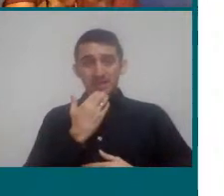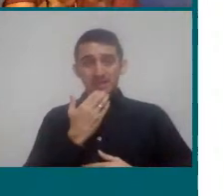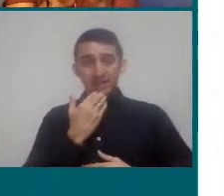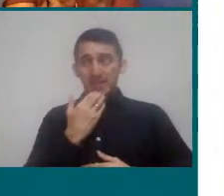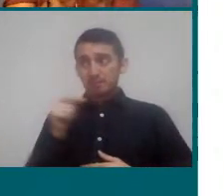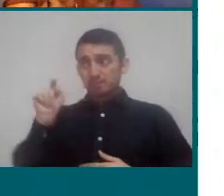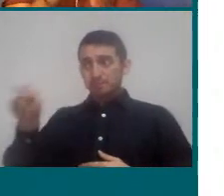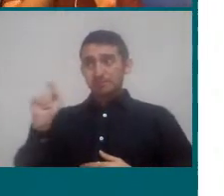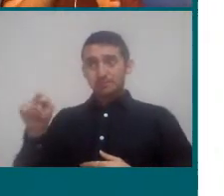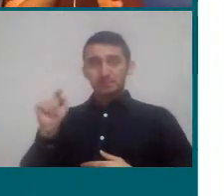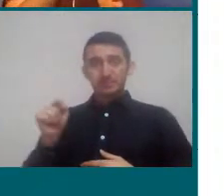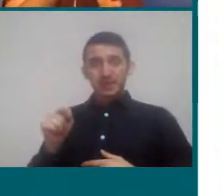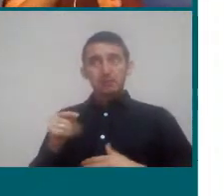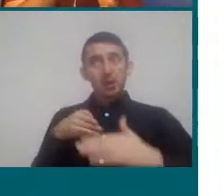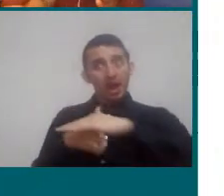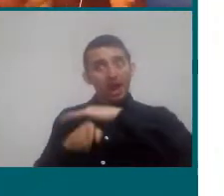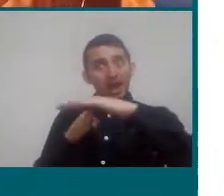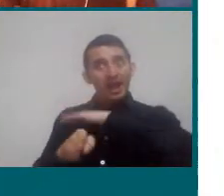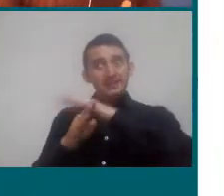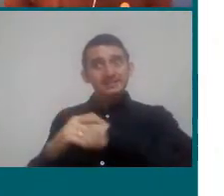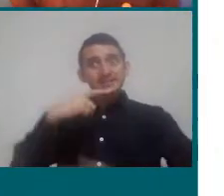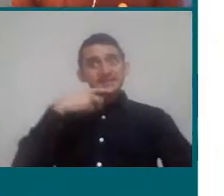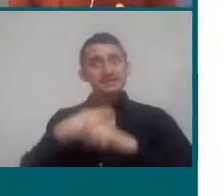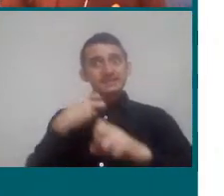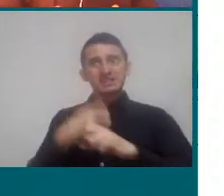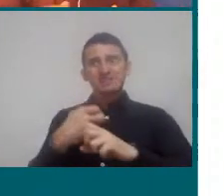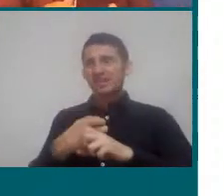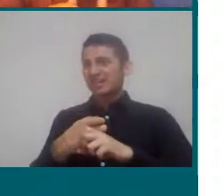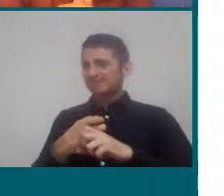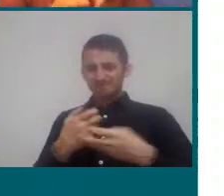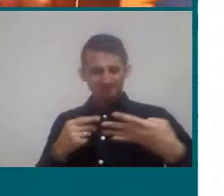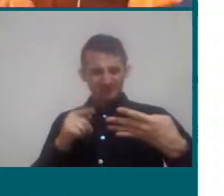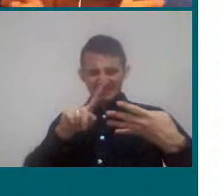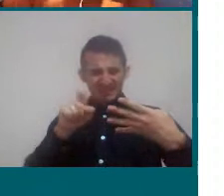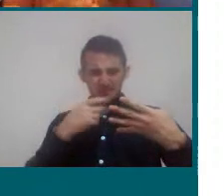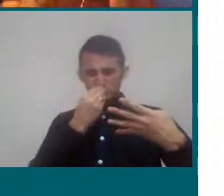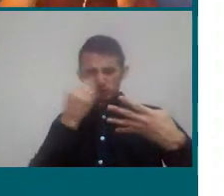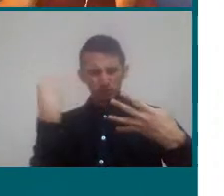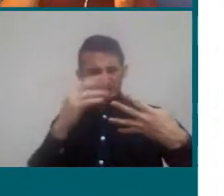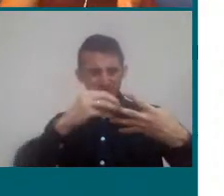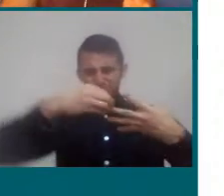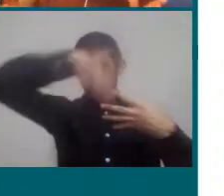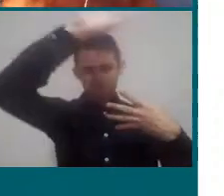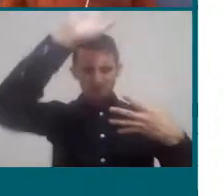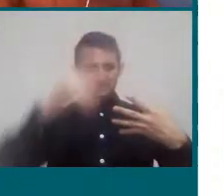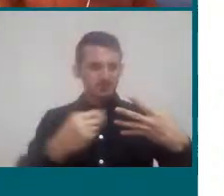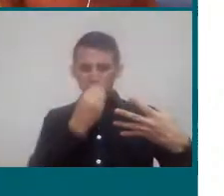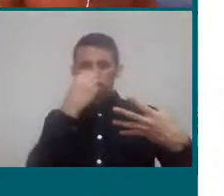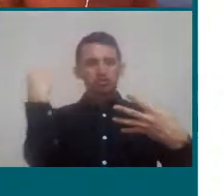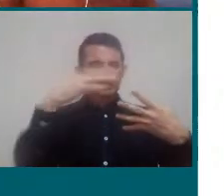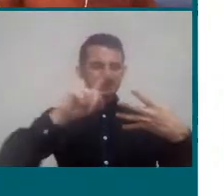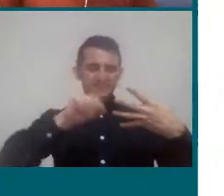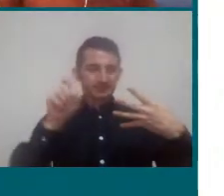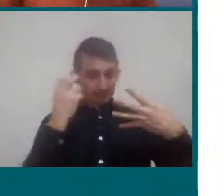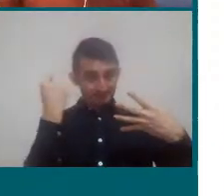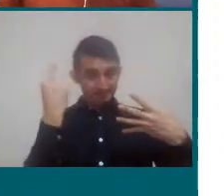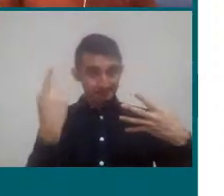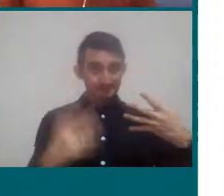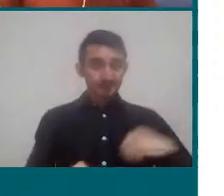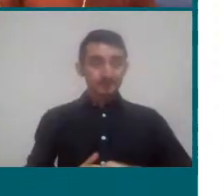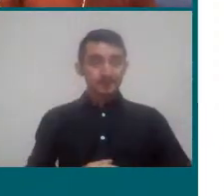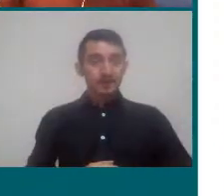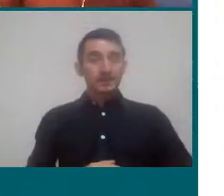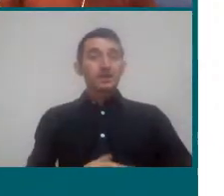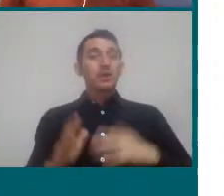tan asequible, pues es que no merece la pena, ¿vale? No nos va a ayudar. Dice, qué buena charla para ver que no